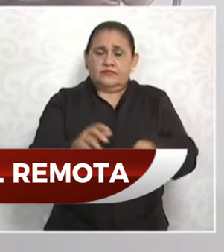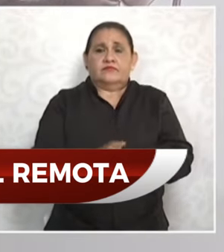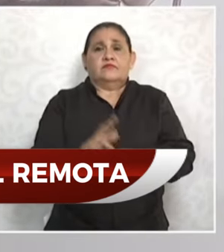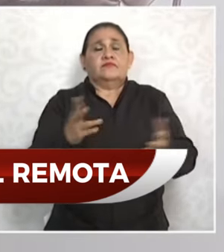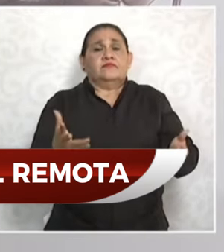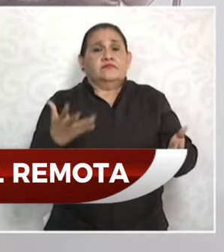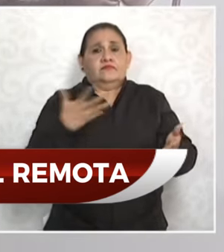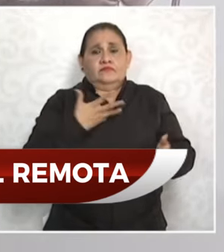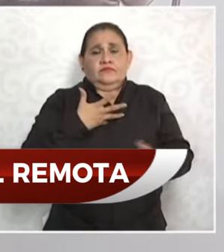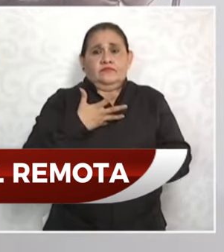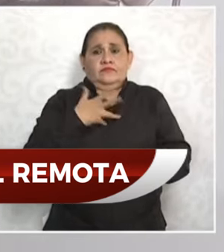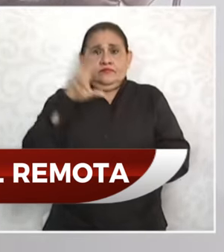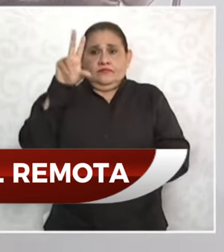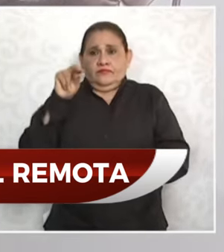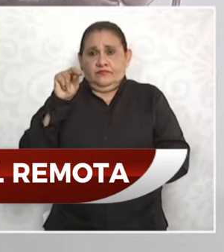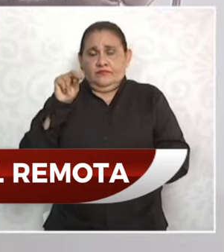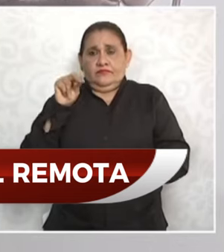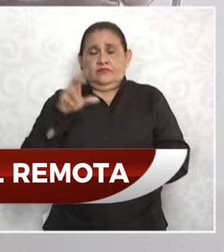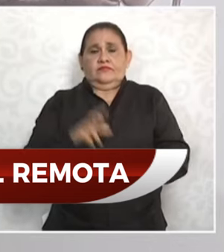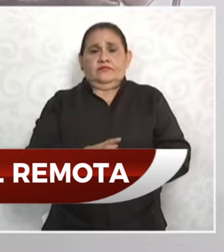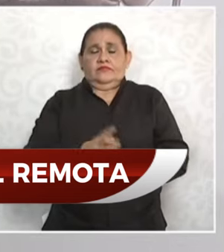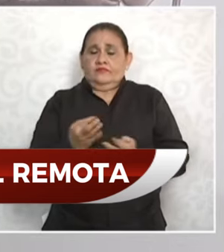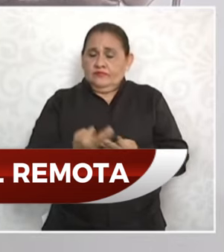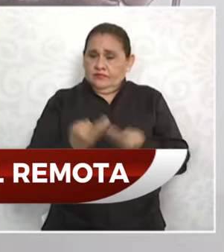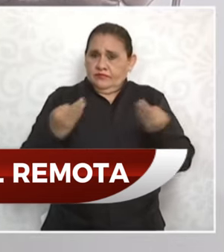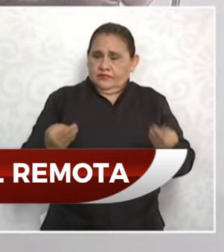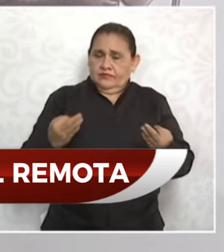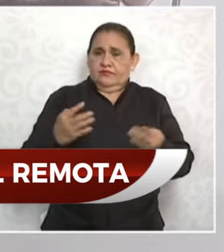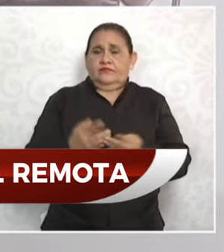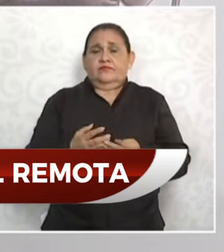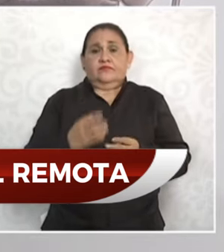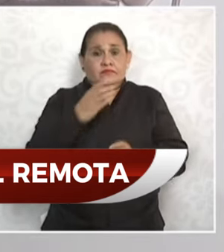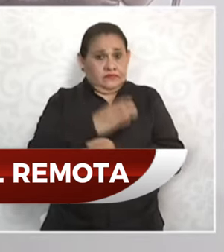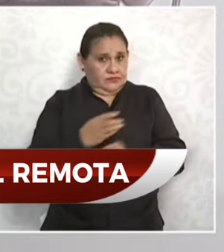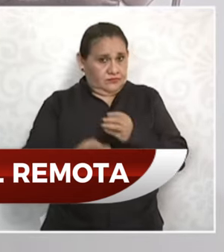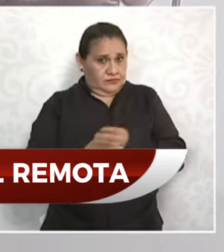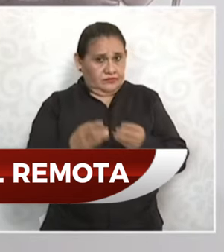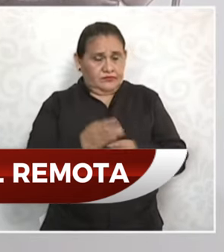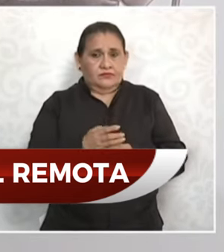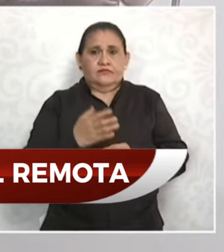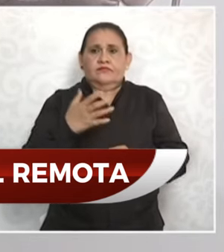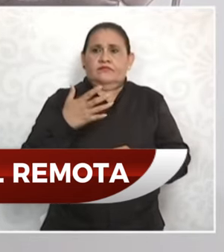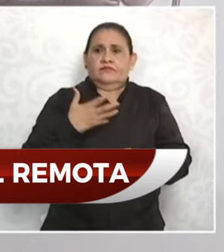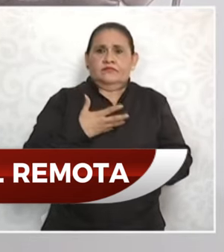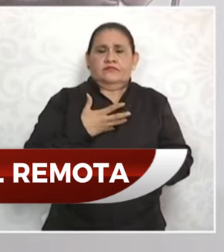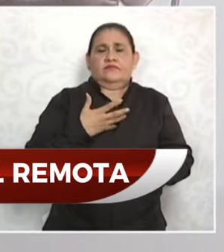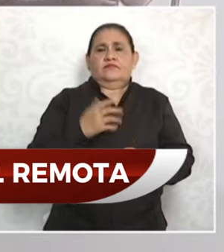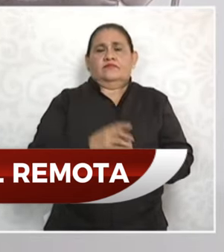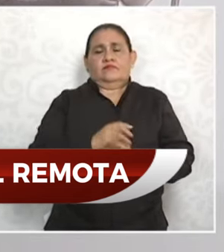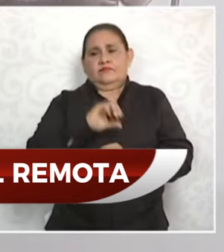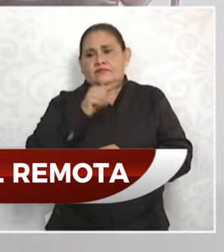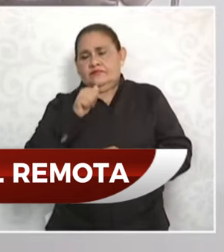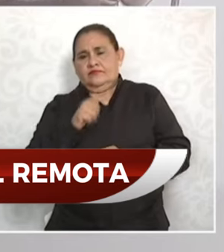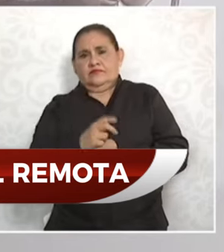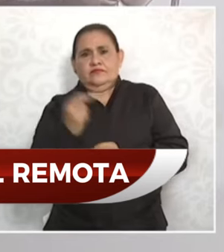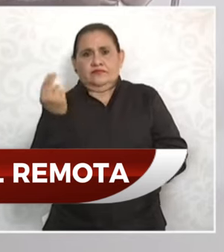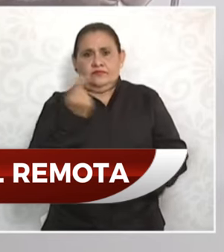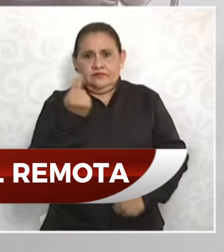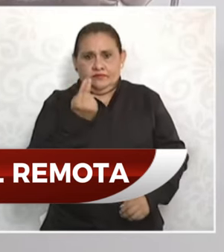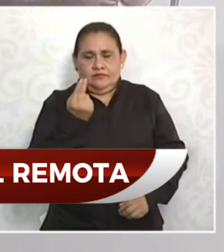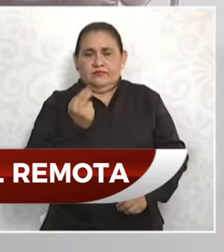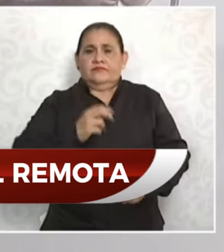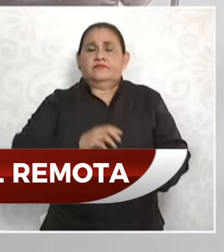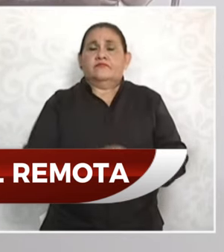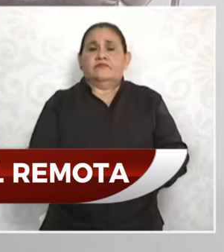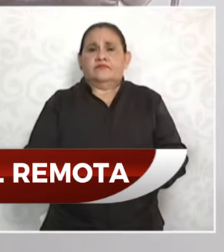80 hectáreas más para carga general, contenerizada y de cualquier otro tipo. Es